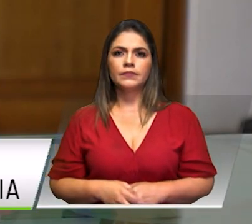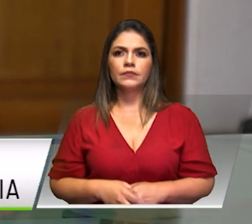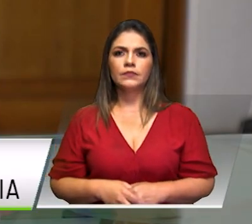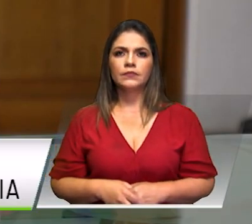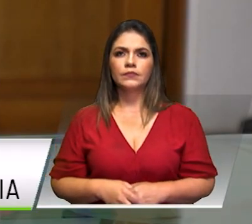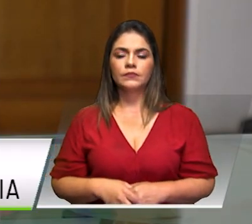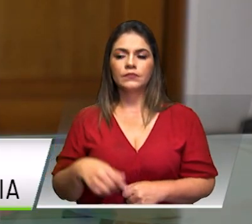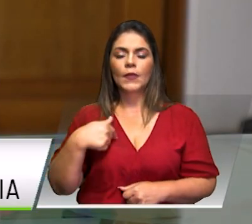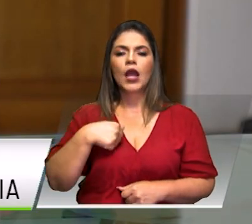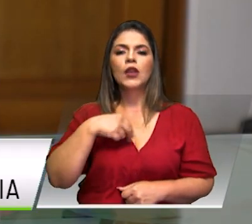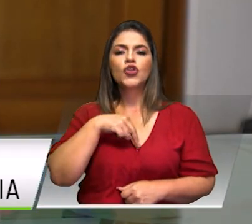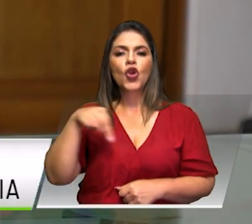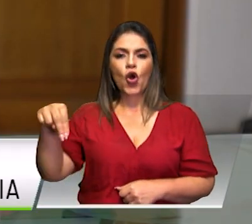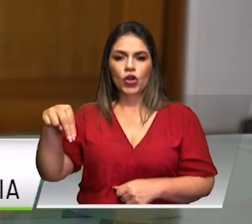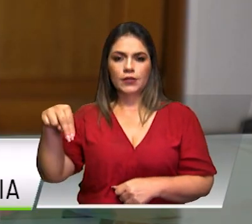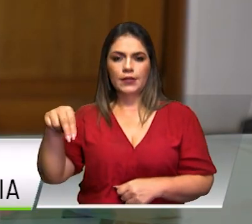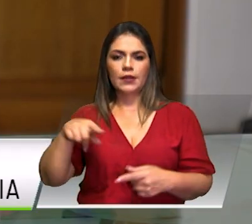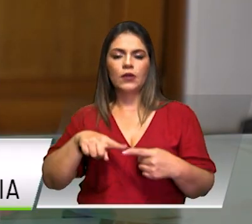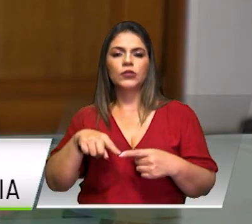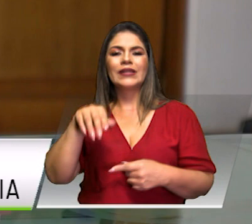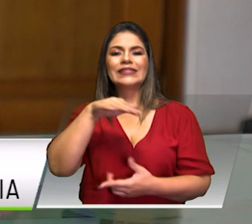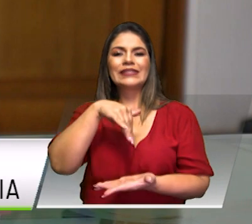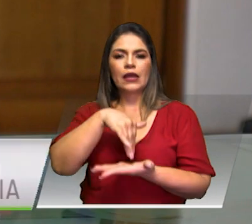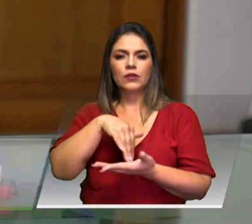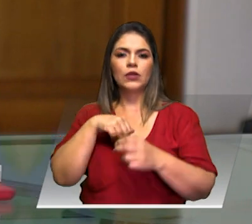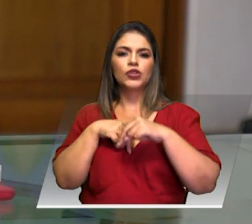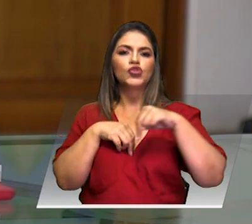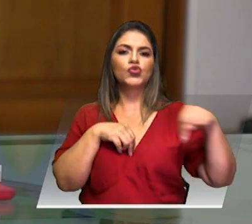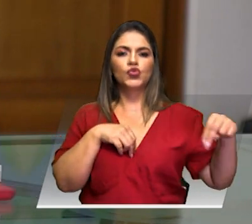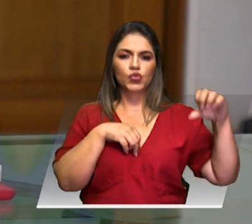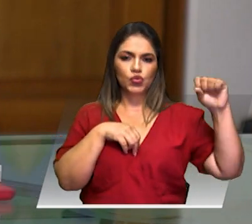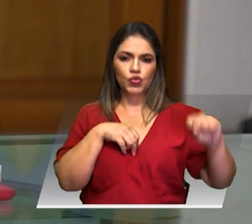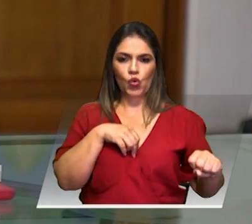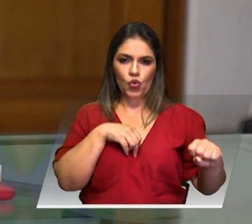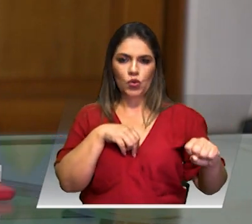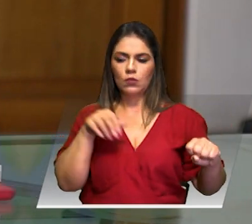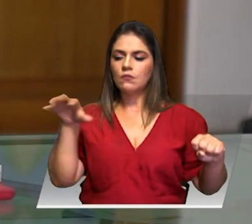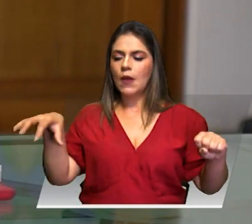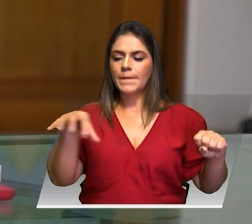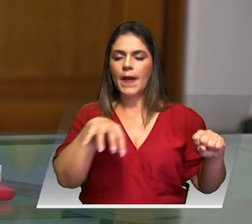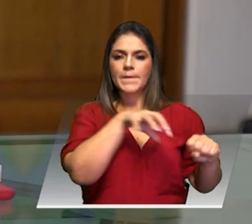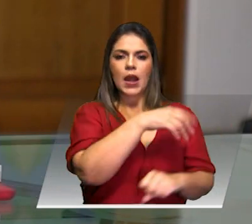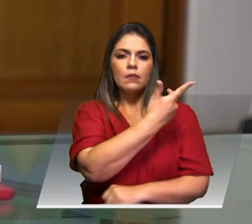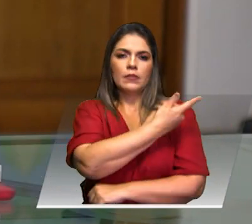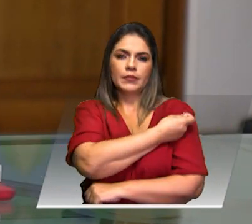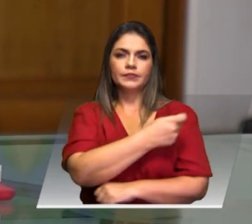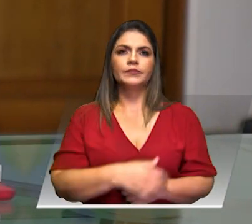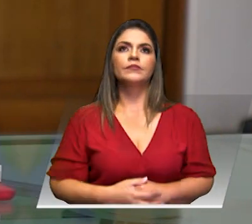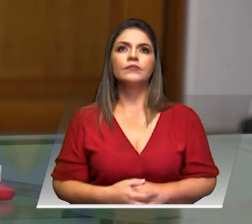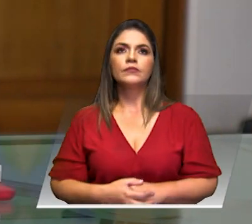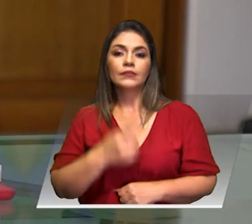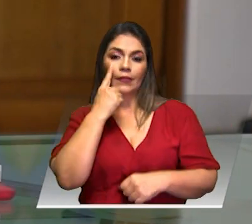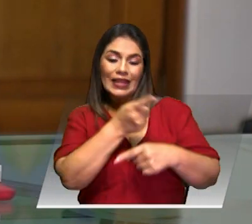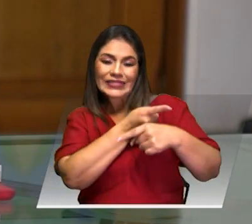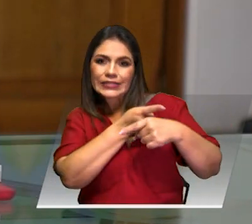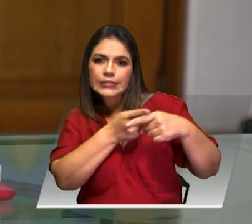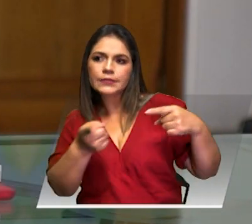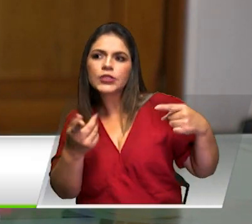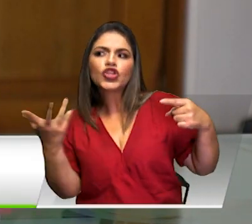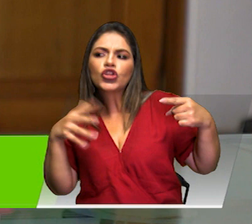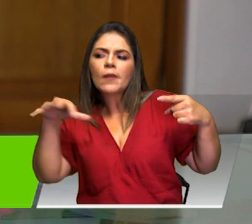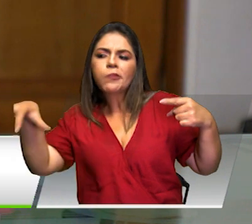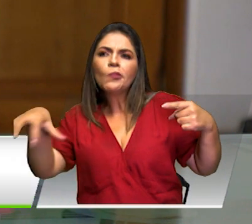otro va a estar en el centro del valle de aburrá y otro va a estar en el sur del valle de aburrá esta semana estaremos definiendo los lugares específicos